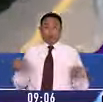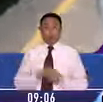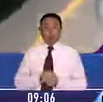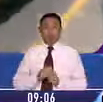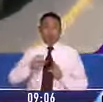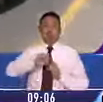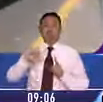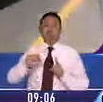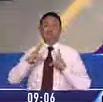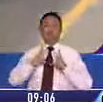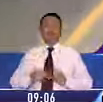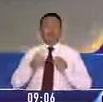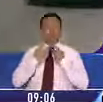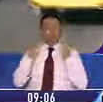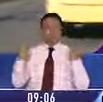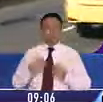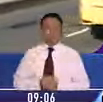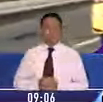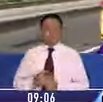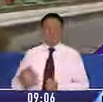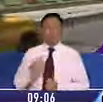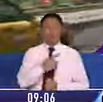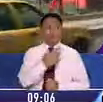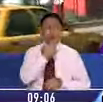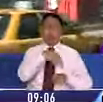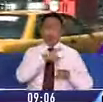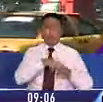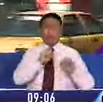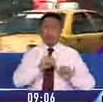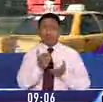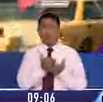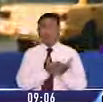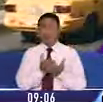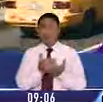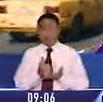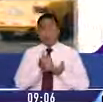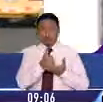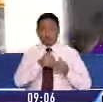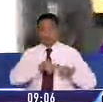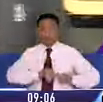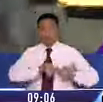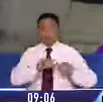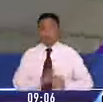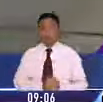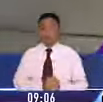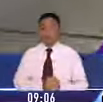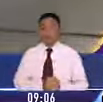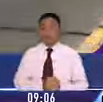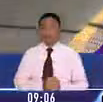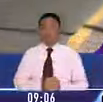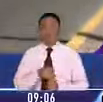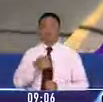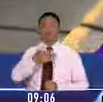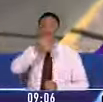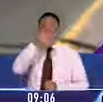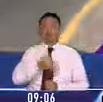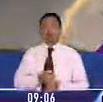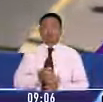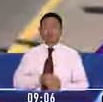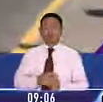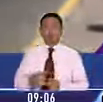salud pública que están aparentemente completamente normal, se está brindando el servicio. Esto también lo ha ratificado